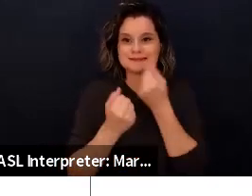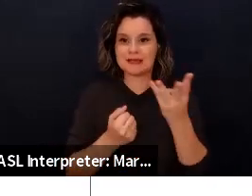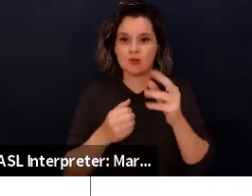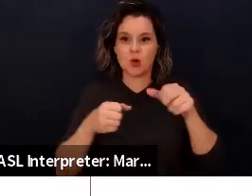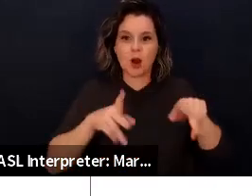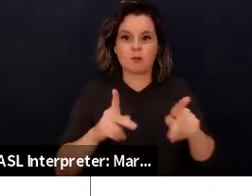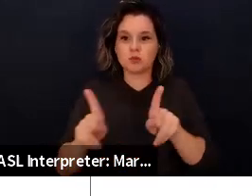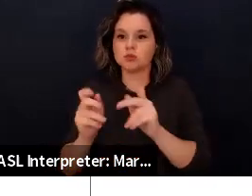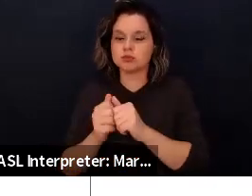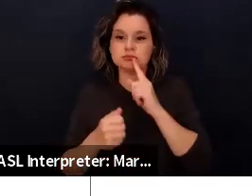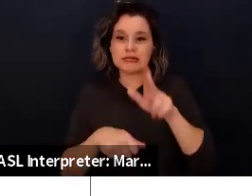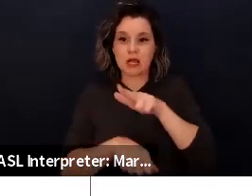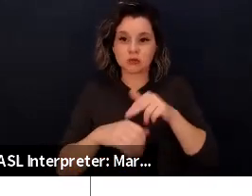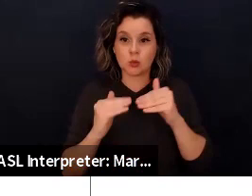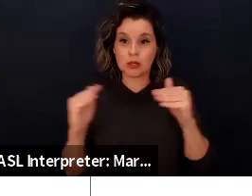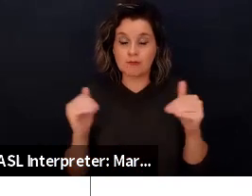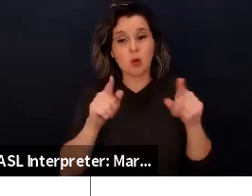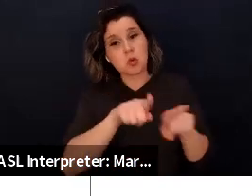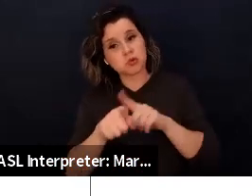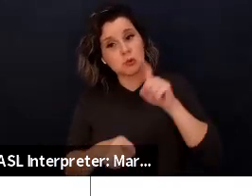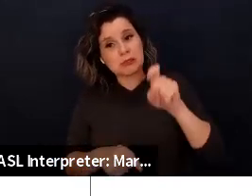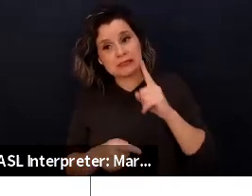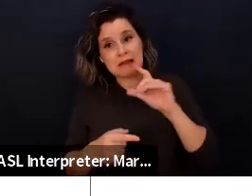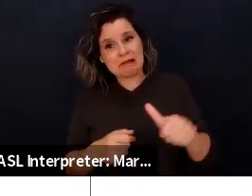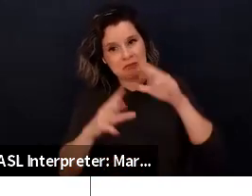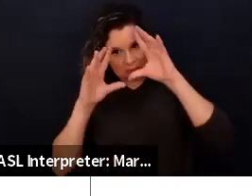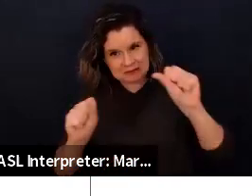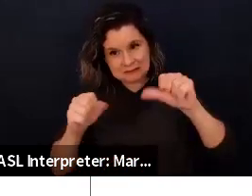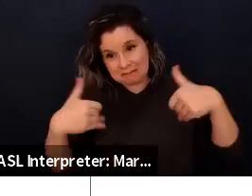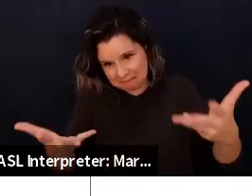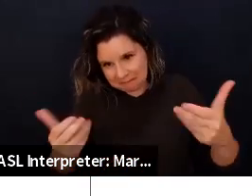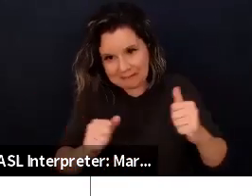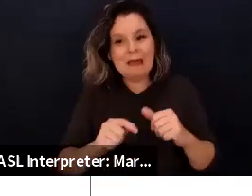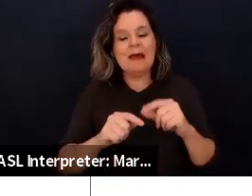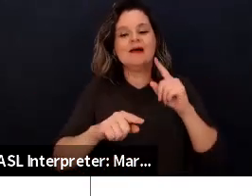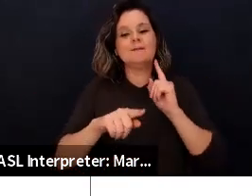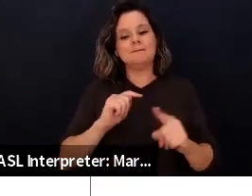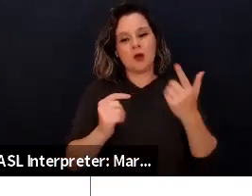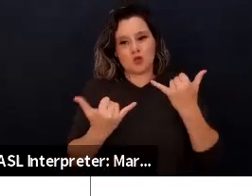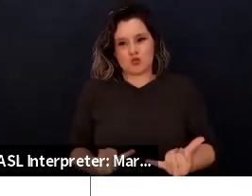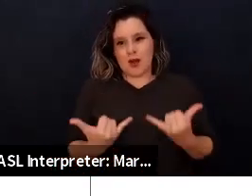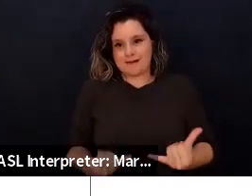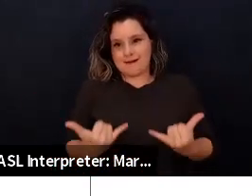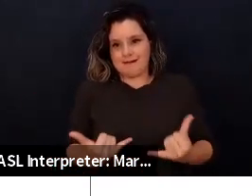a nivel nacional y claro que necesitamos otro presidente, pero estamos ahorita,